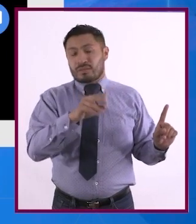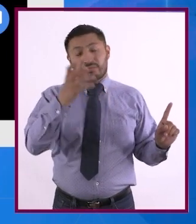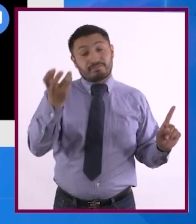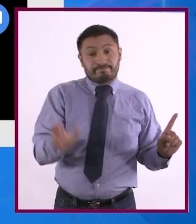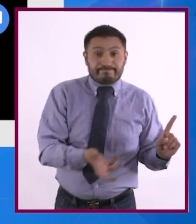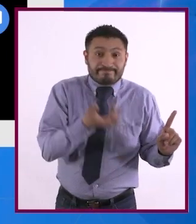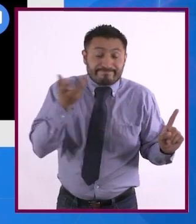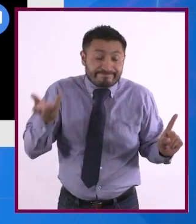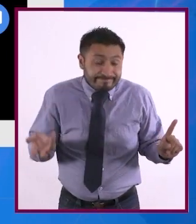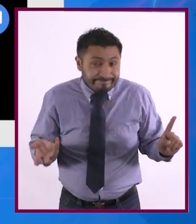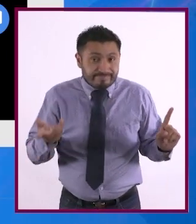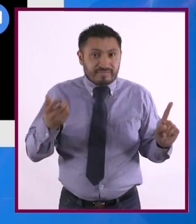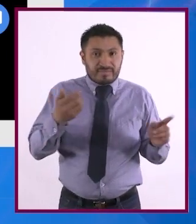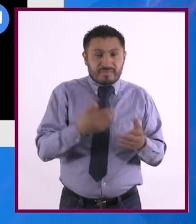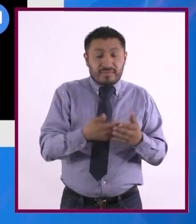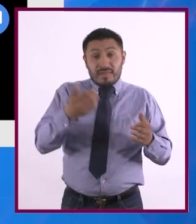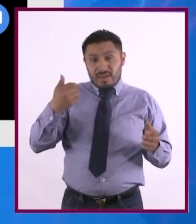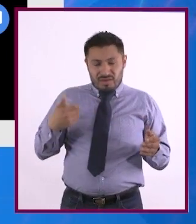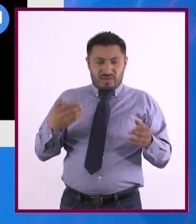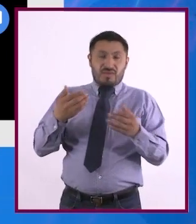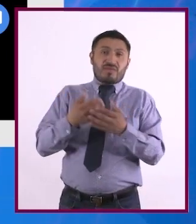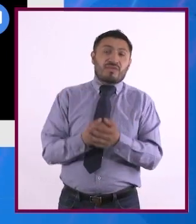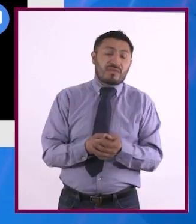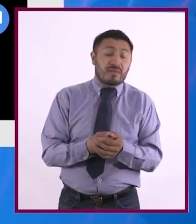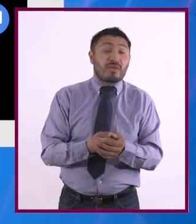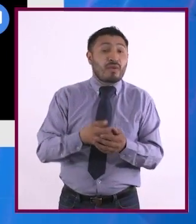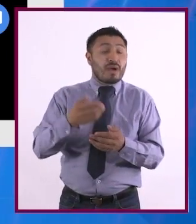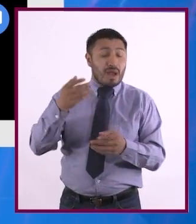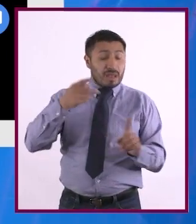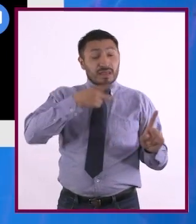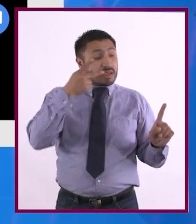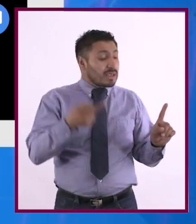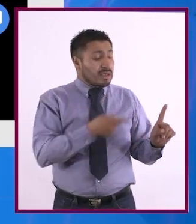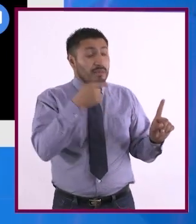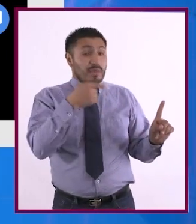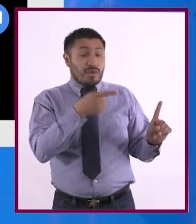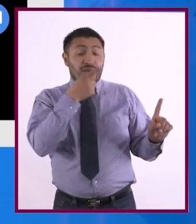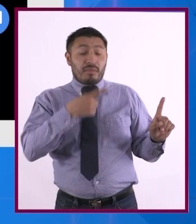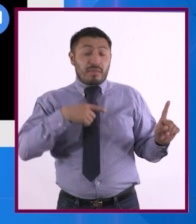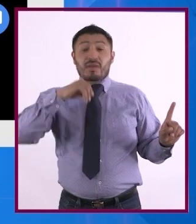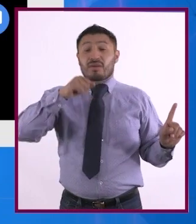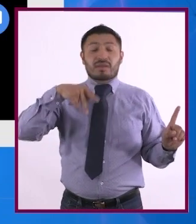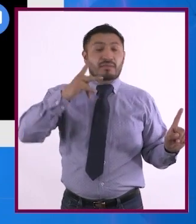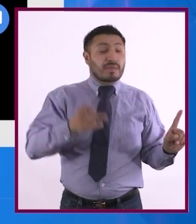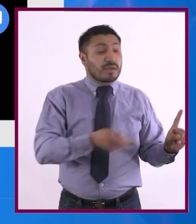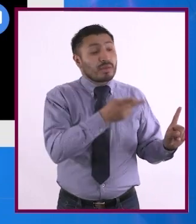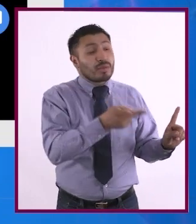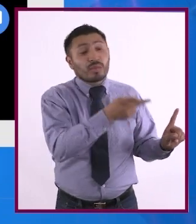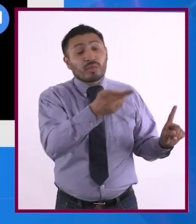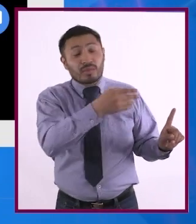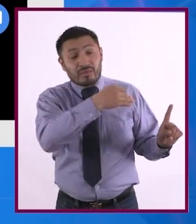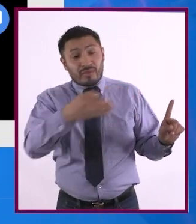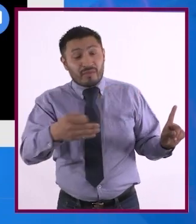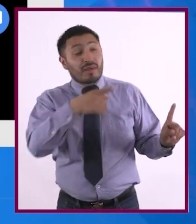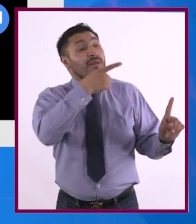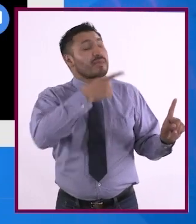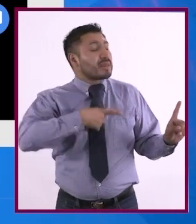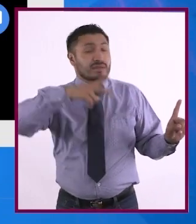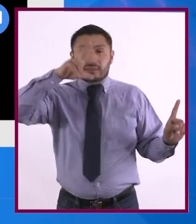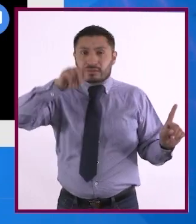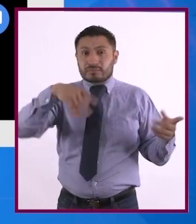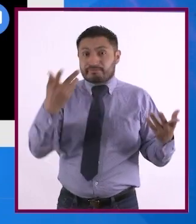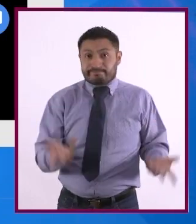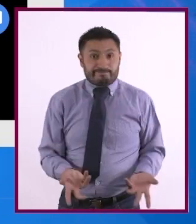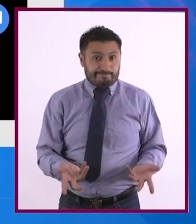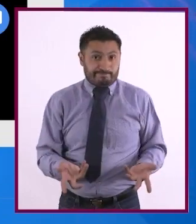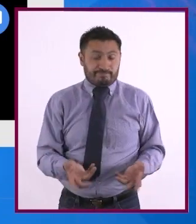y confirmé hace un par de días con gente que todavía está ahí y que está en otros centros hospitalarios, no se está realizando, todavía